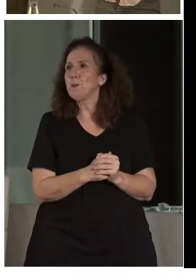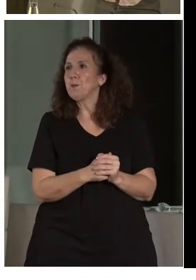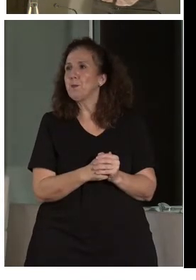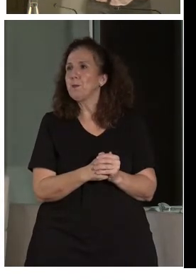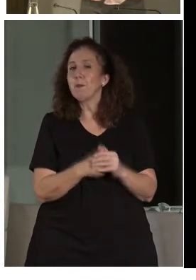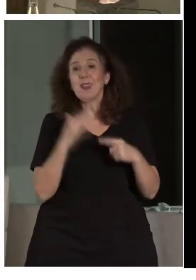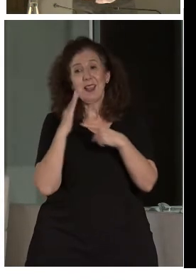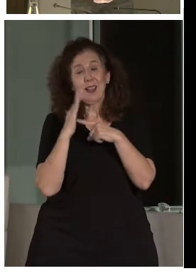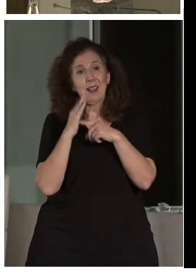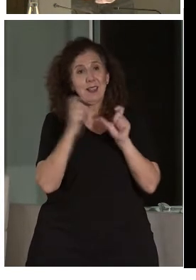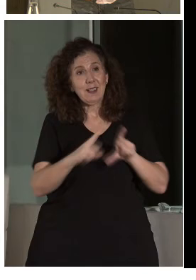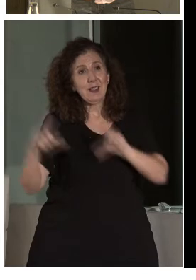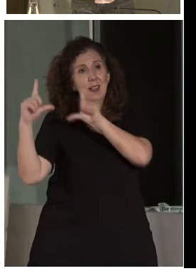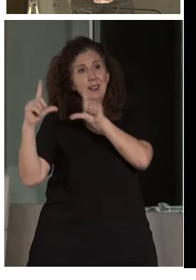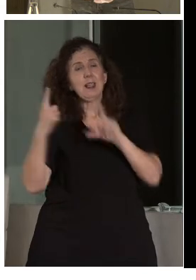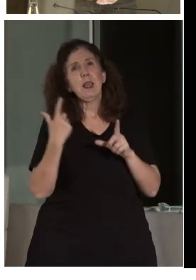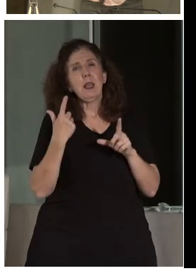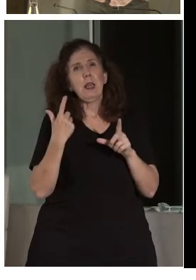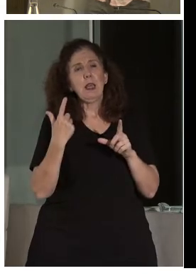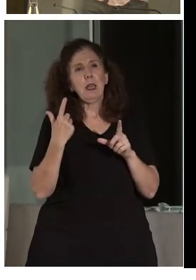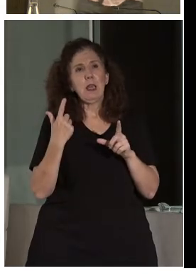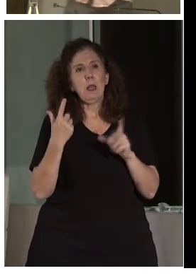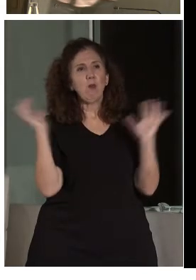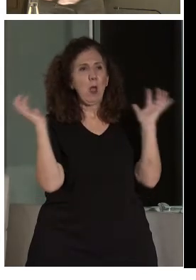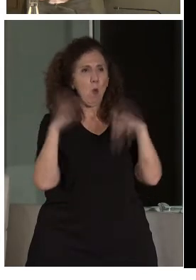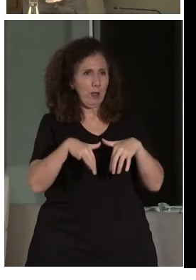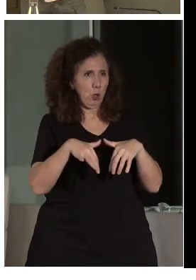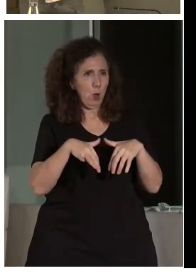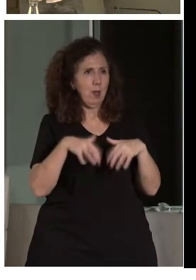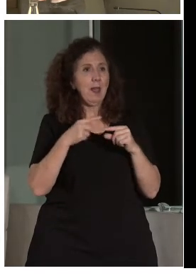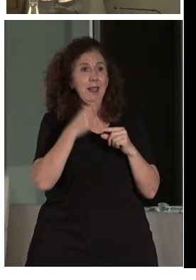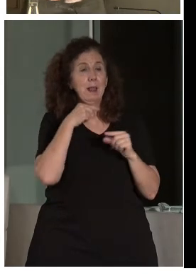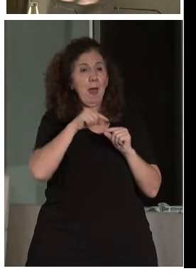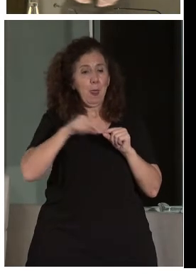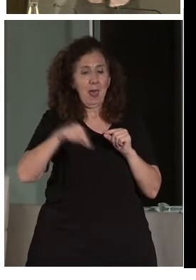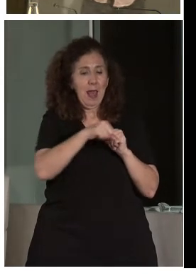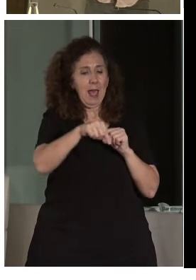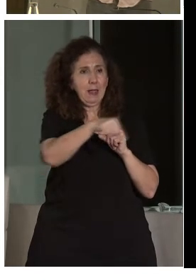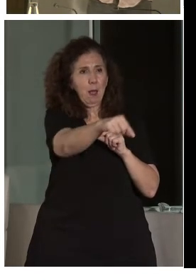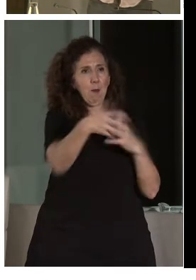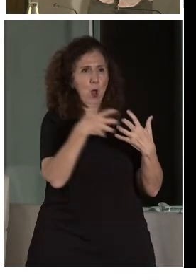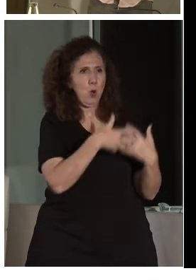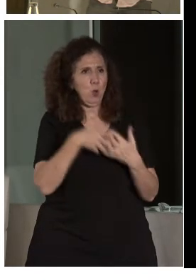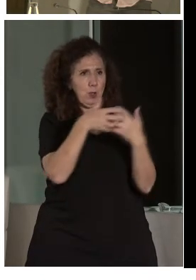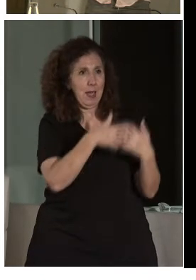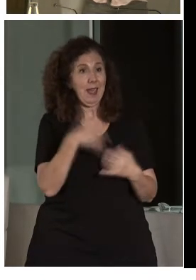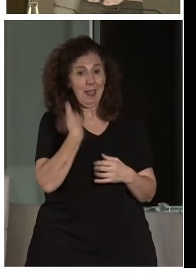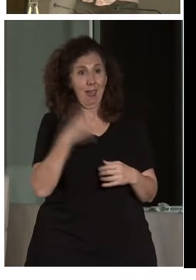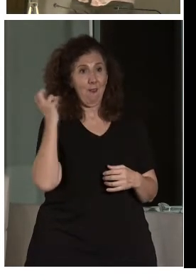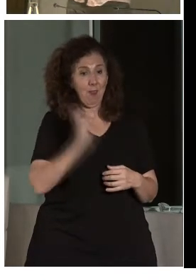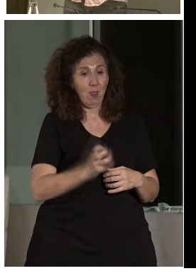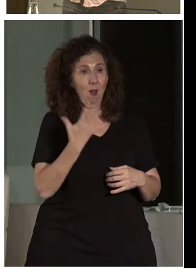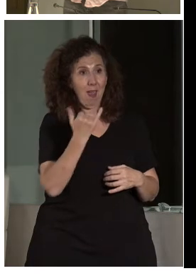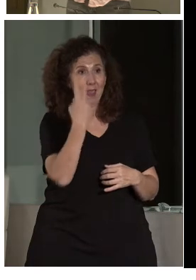Este es el encuentro anual de la Taparucha, donde se juntan todos los caminantes y es la primera vez que hay tres Yolet y ha podido venir gente y participar en este